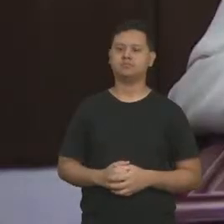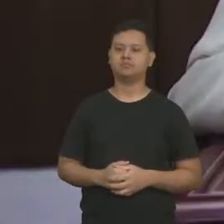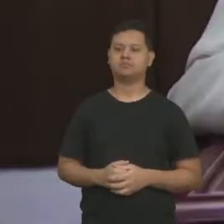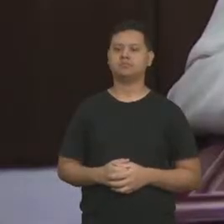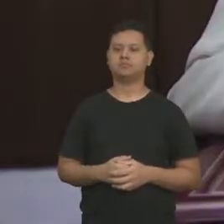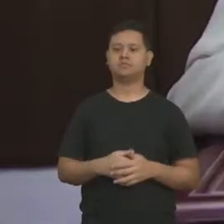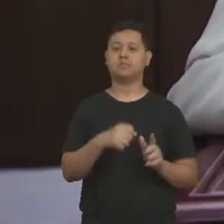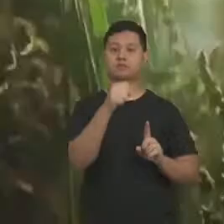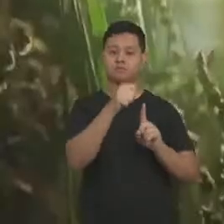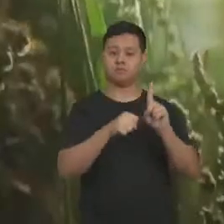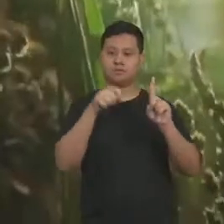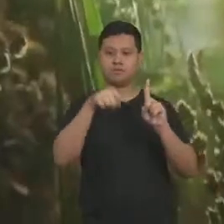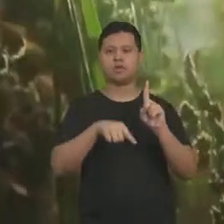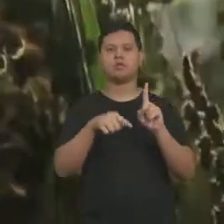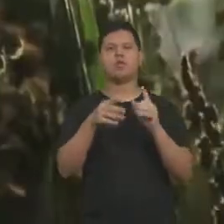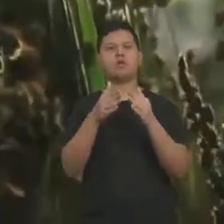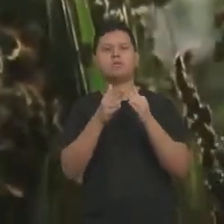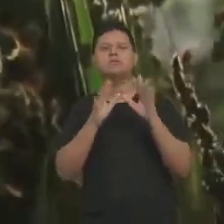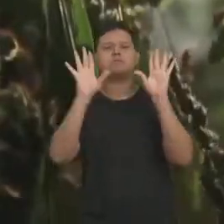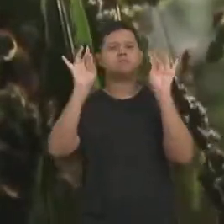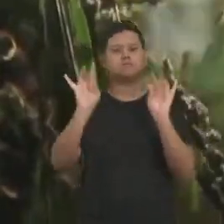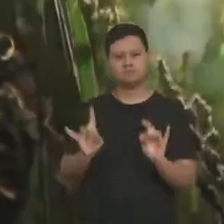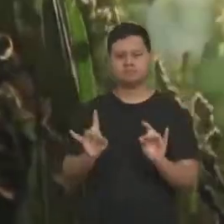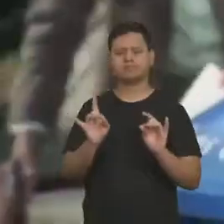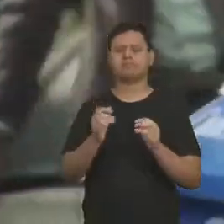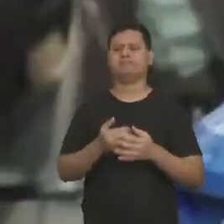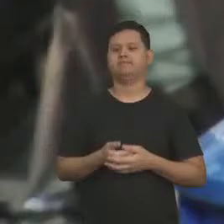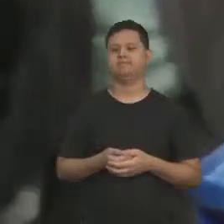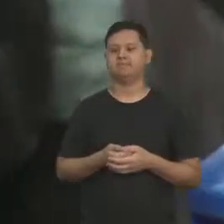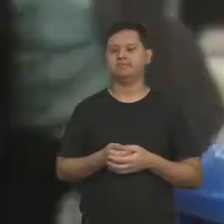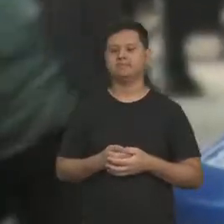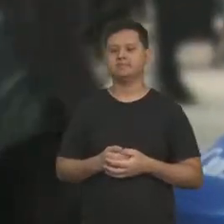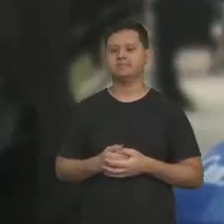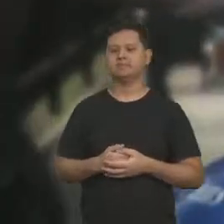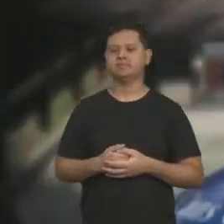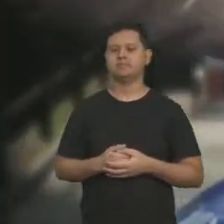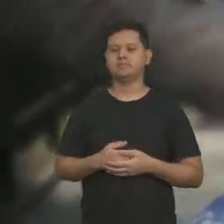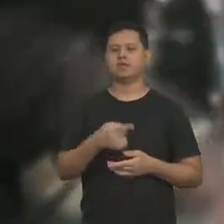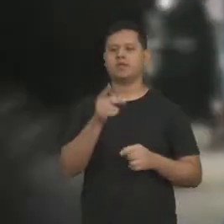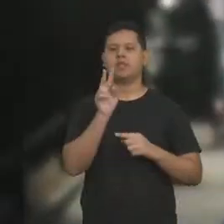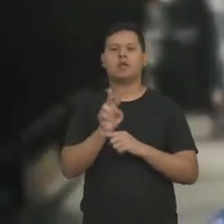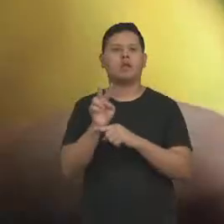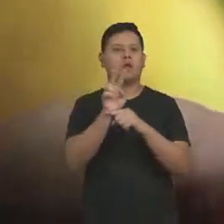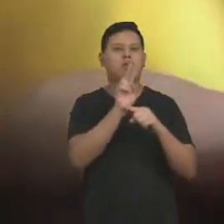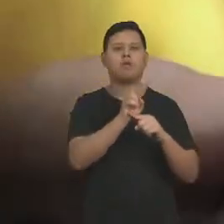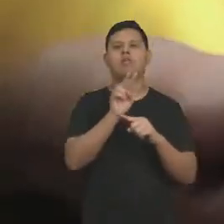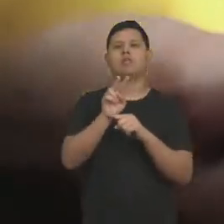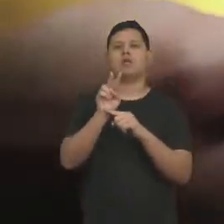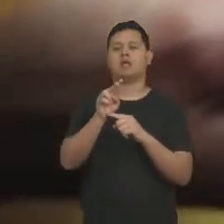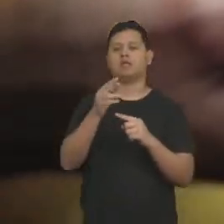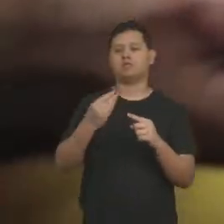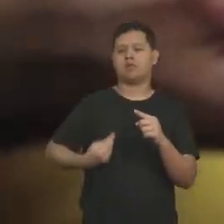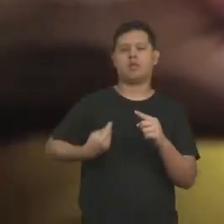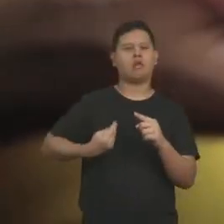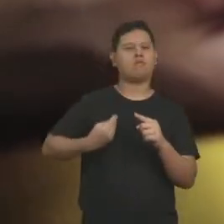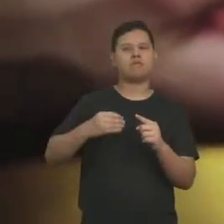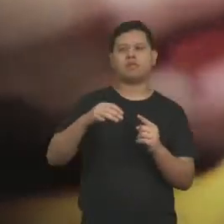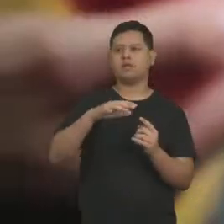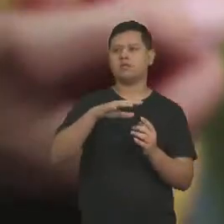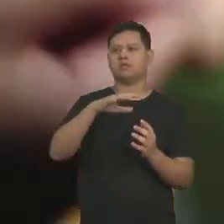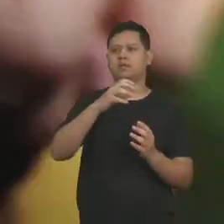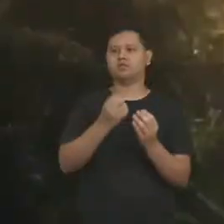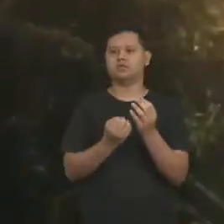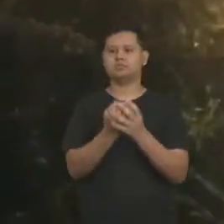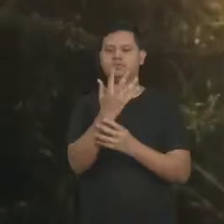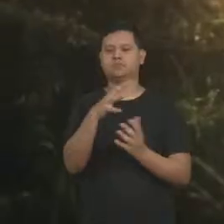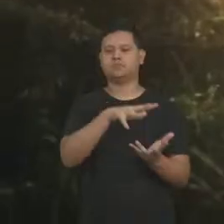Y este mes te hago una petición especial. Que cuidemos de la creación recibida como un don que